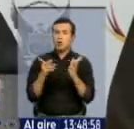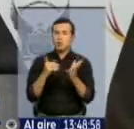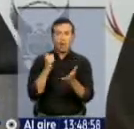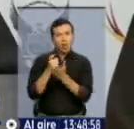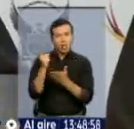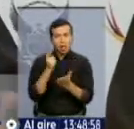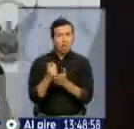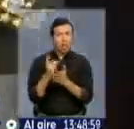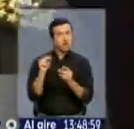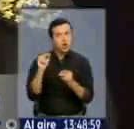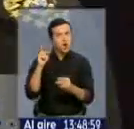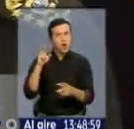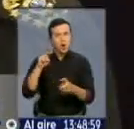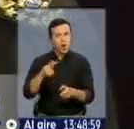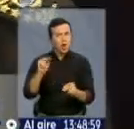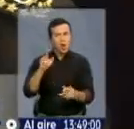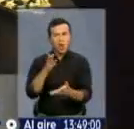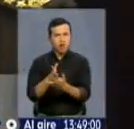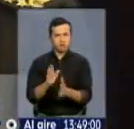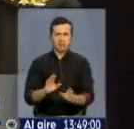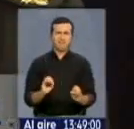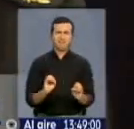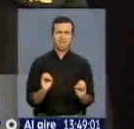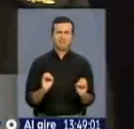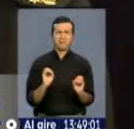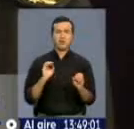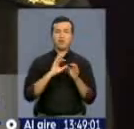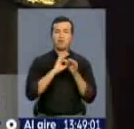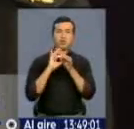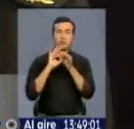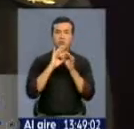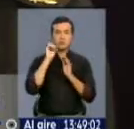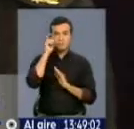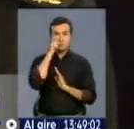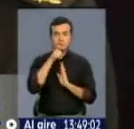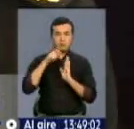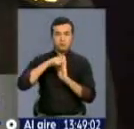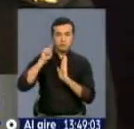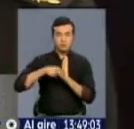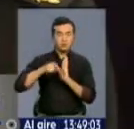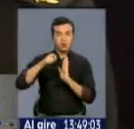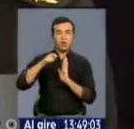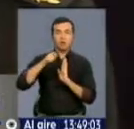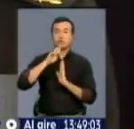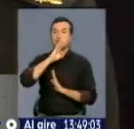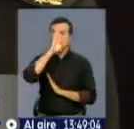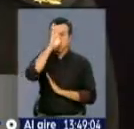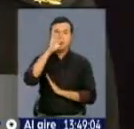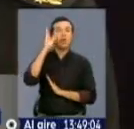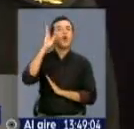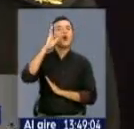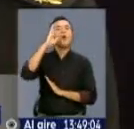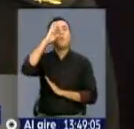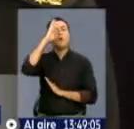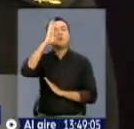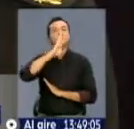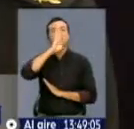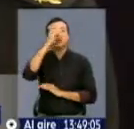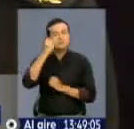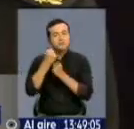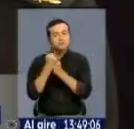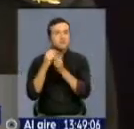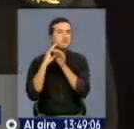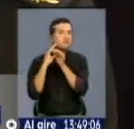que no se investigue. Toda la colaboración que han pedido los fiscales, la Policía Nacional siempre ha estado presta para dar